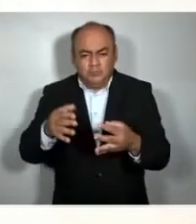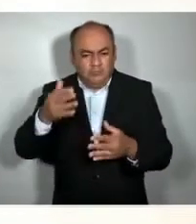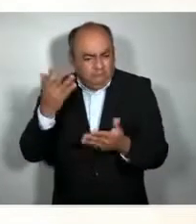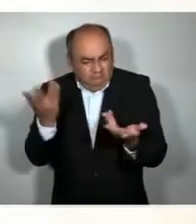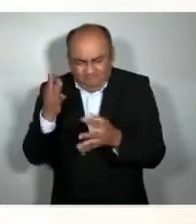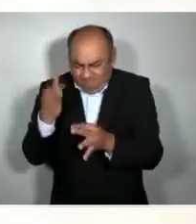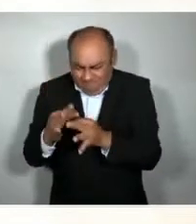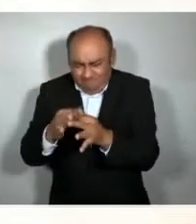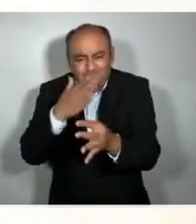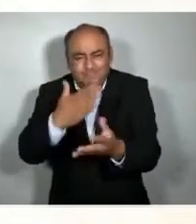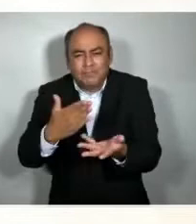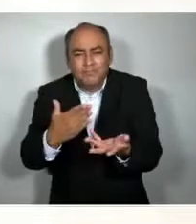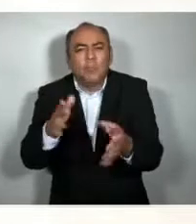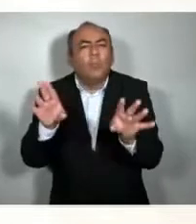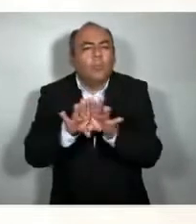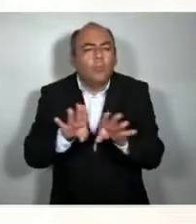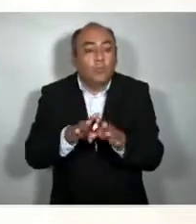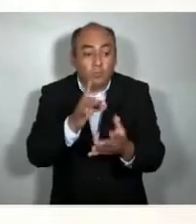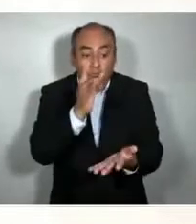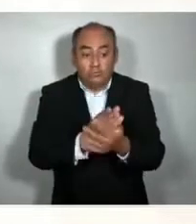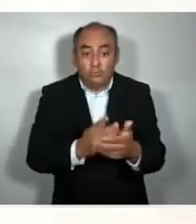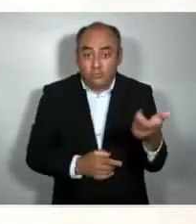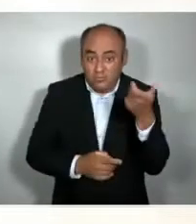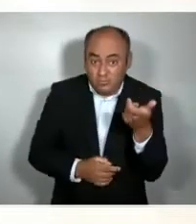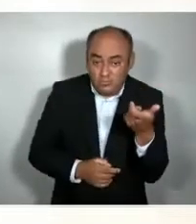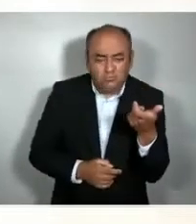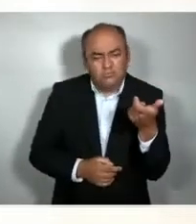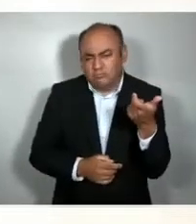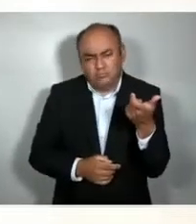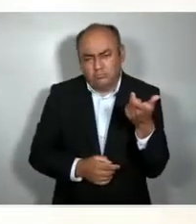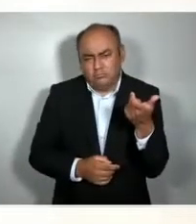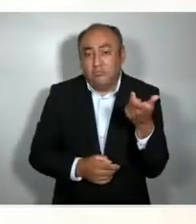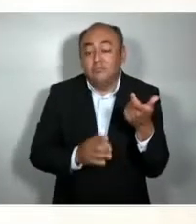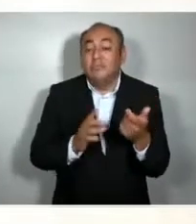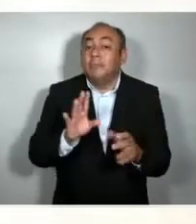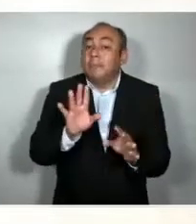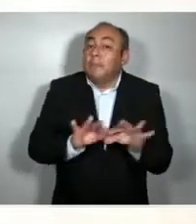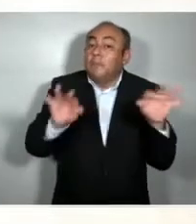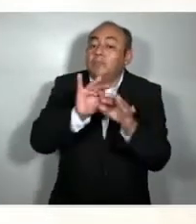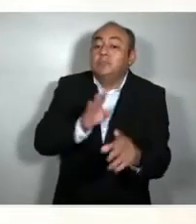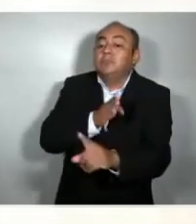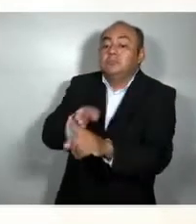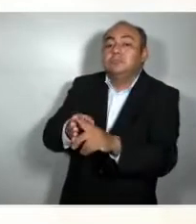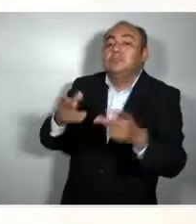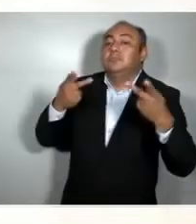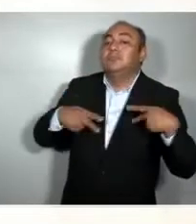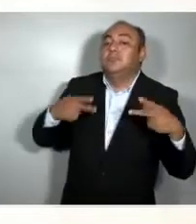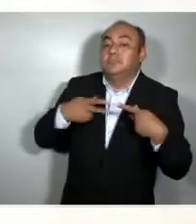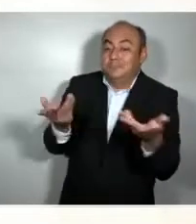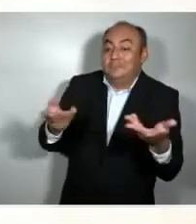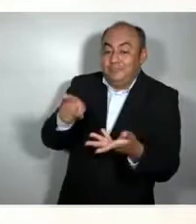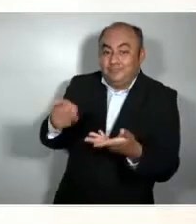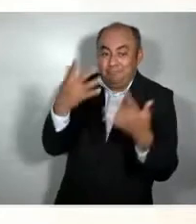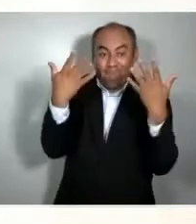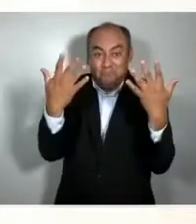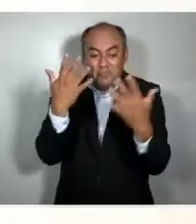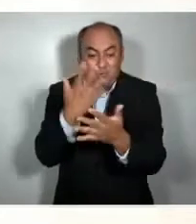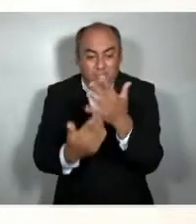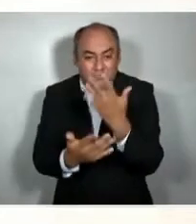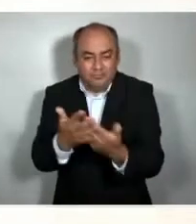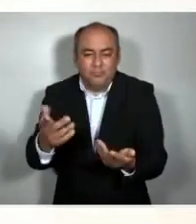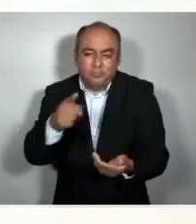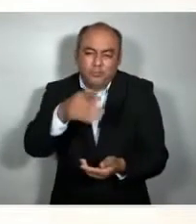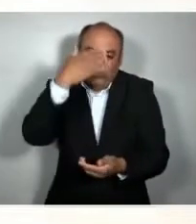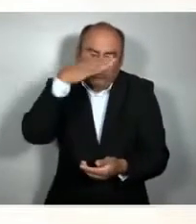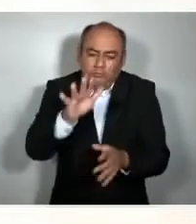materiales, más bien dependen de su fuerza de trabajo, pues no existe mejor binomio